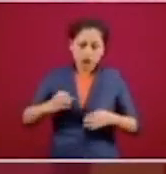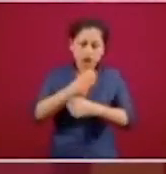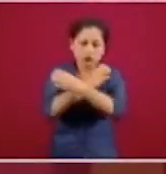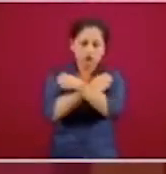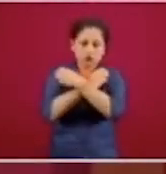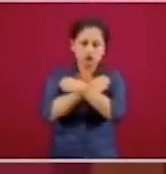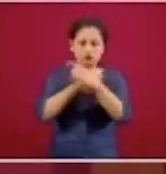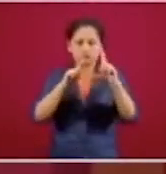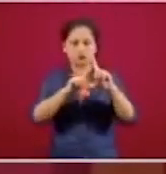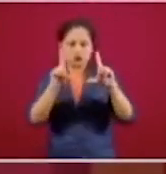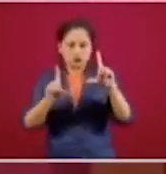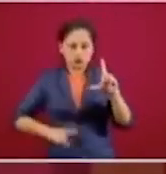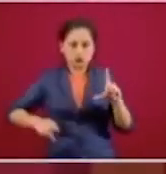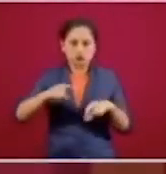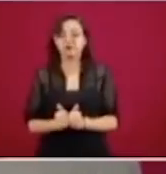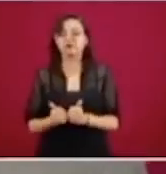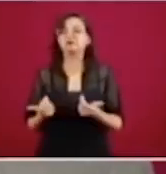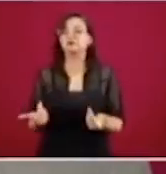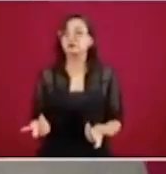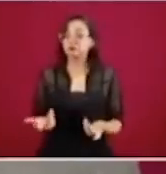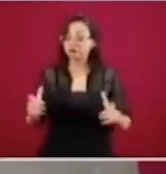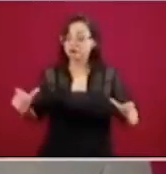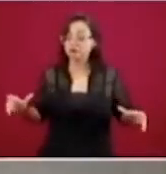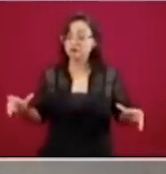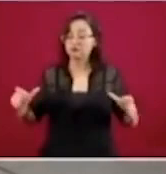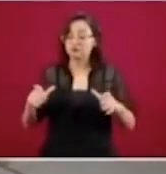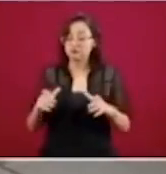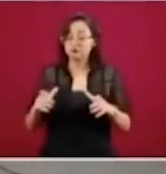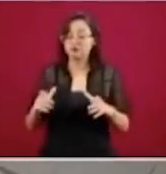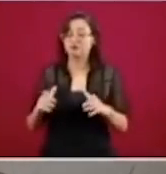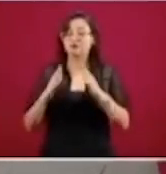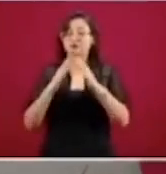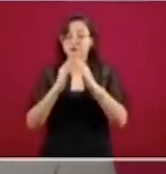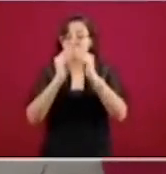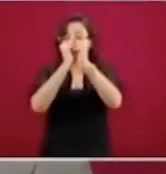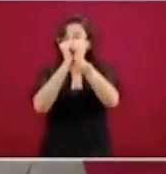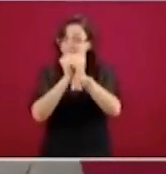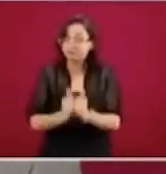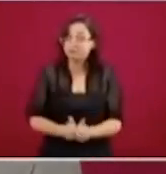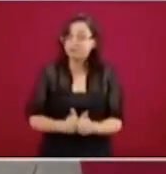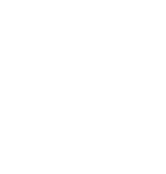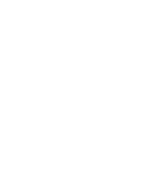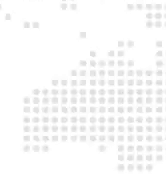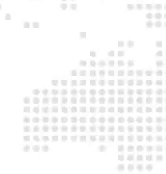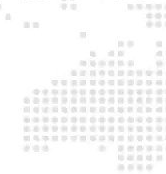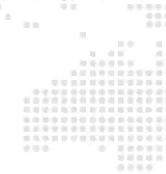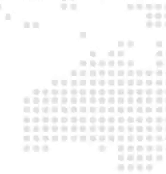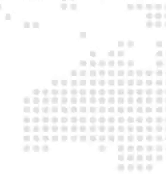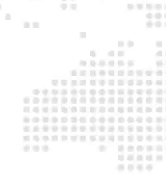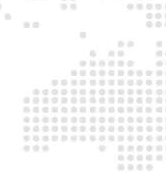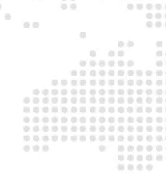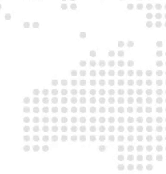tiene programado a partir del primero de junio siempre y cuando se cumplan las medidas de sana distancia